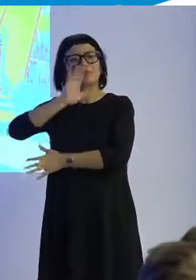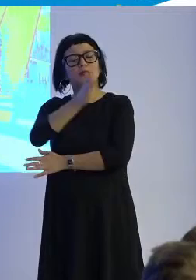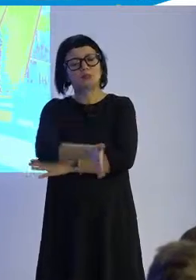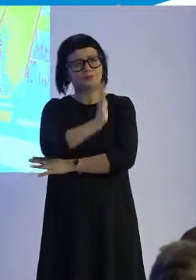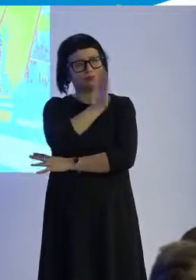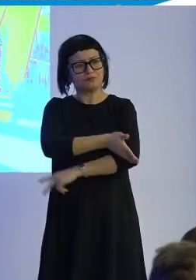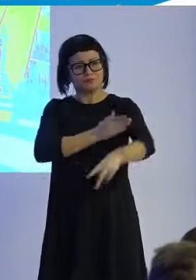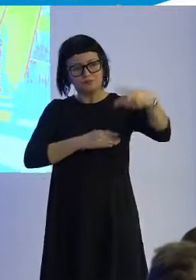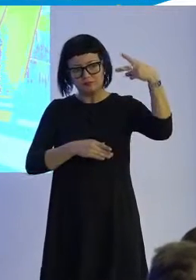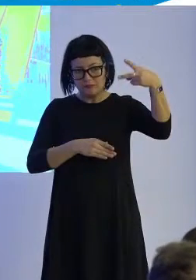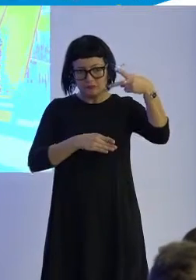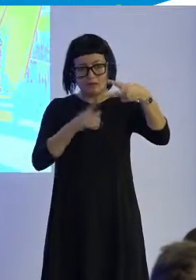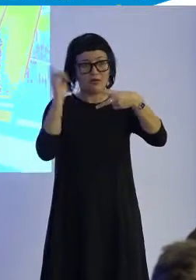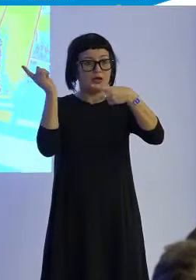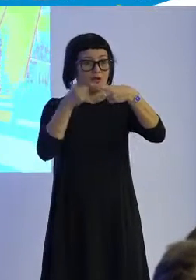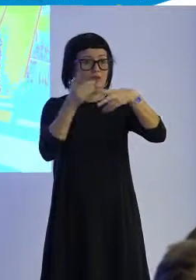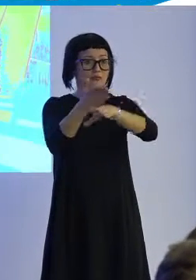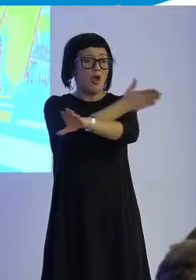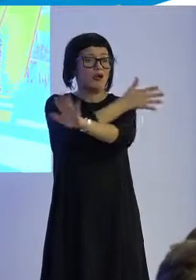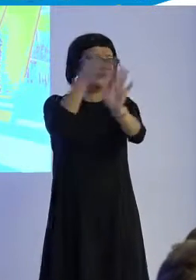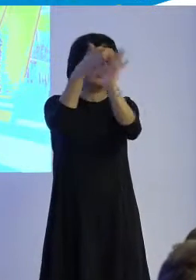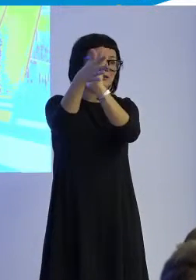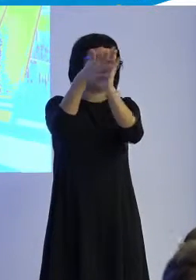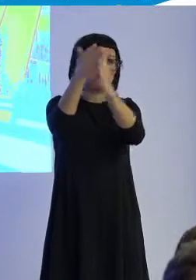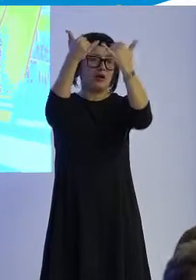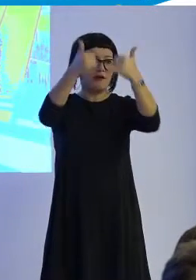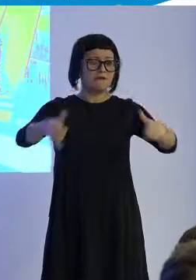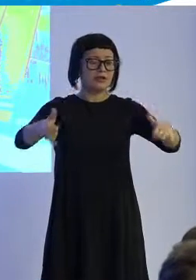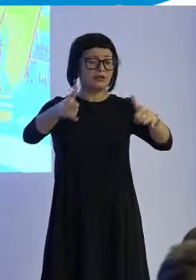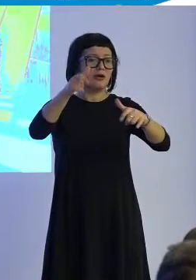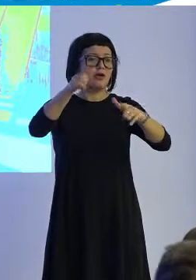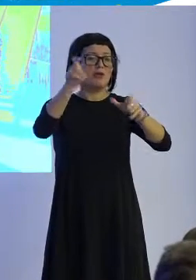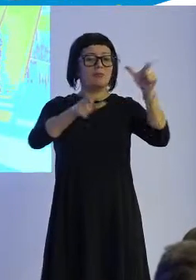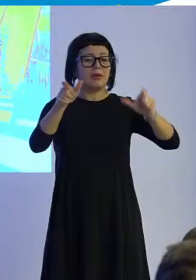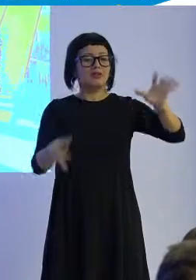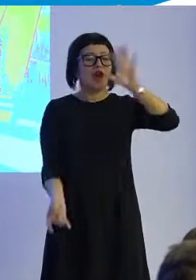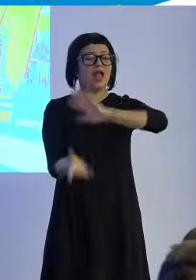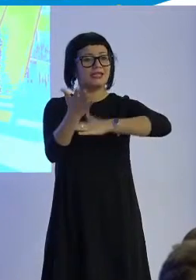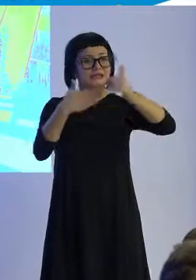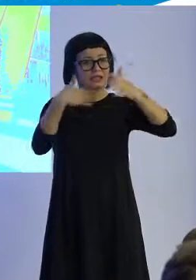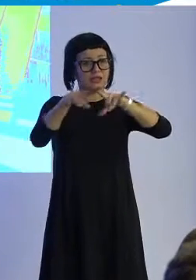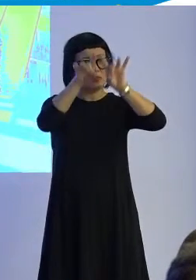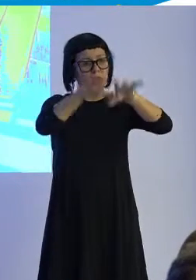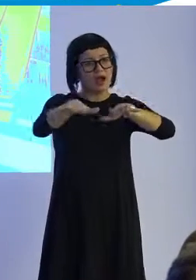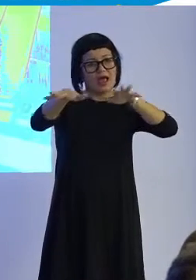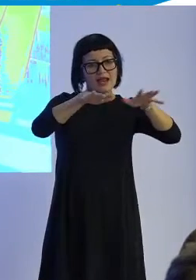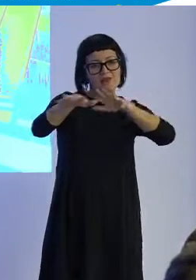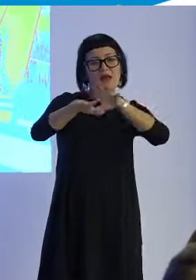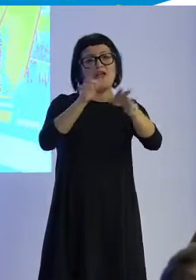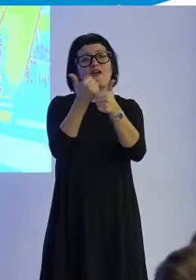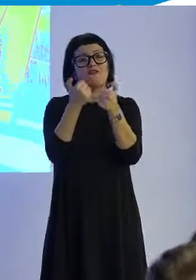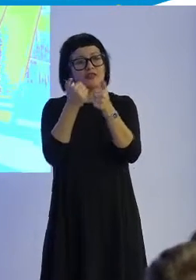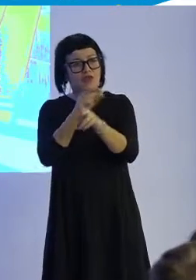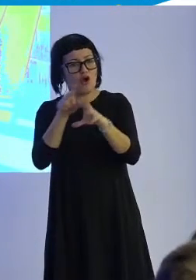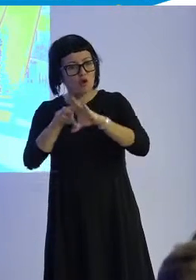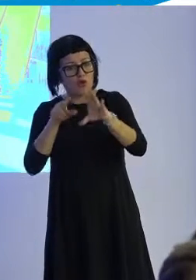distintas. Por un lado, por 3Dware, que ya he comentado que es un evento donde juntamos a los creadores tanto de animación, de videojuegos, como